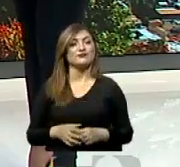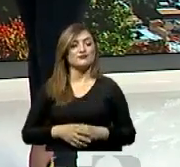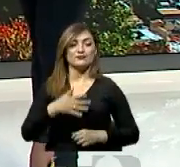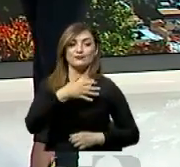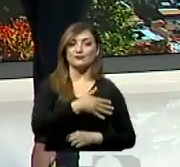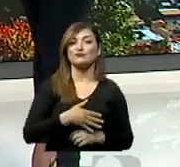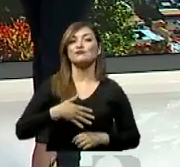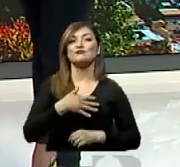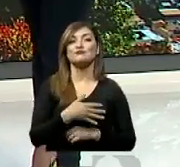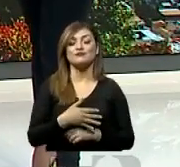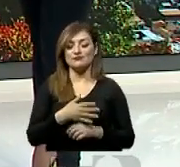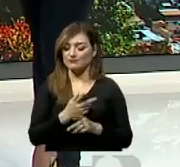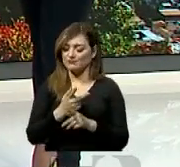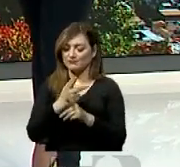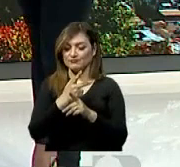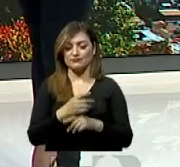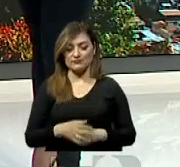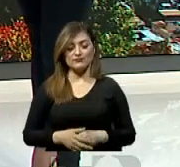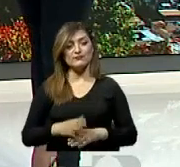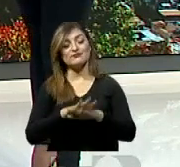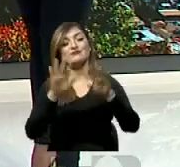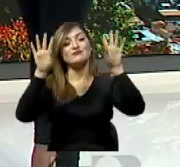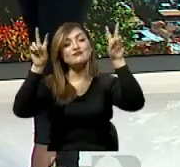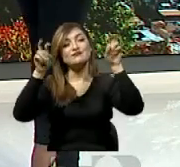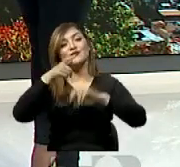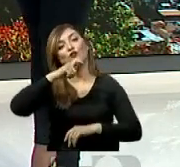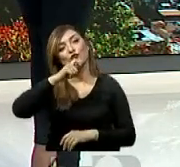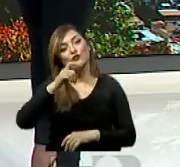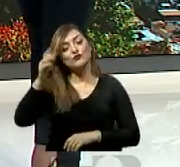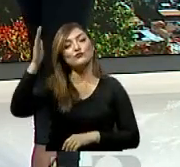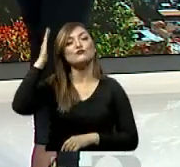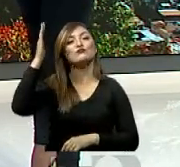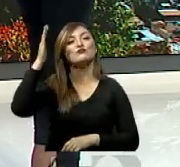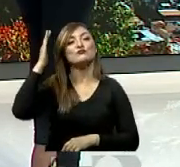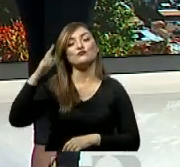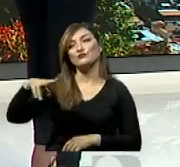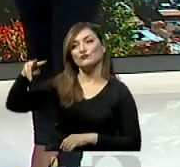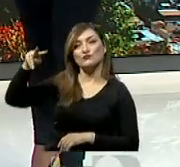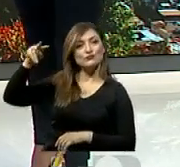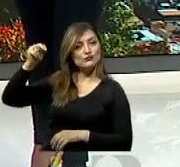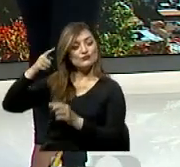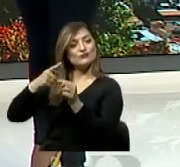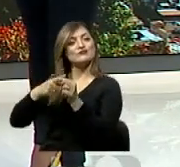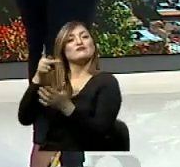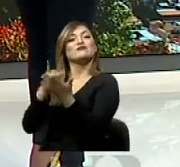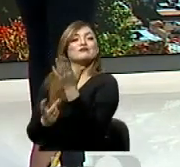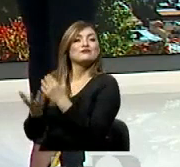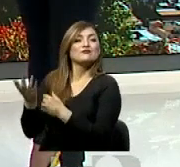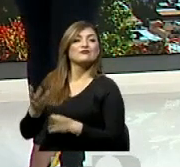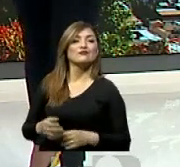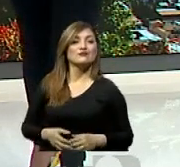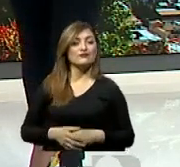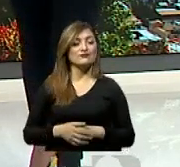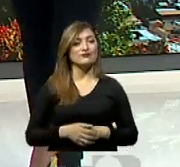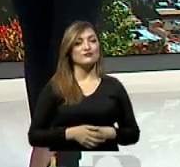por favor, tome en cuenta esta información. Y hablando de frío, nos vamos a Tulcán, en el norte del país. ¿Qué pasa en este punto del